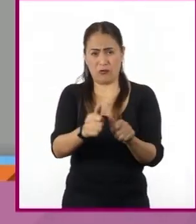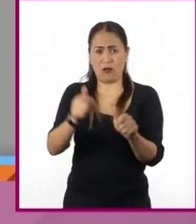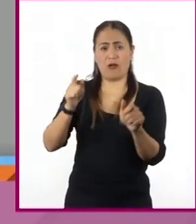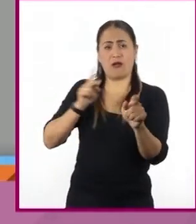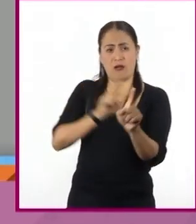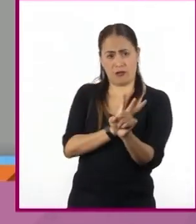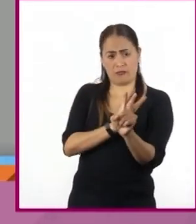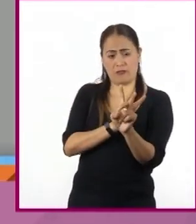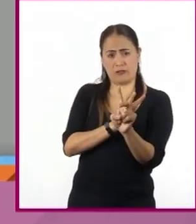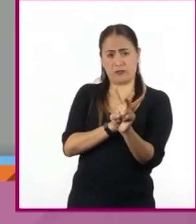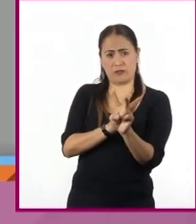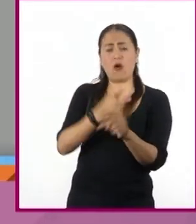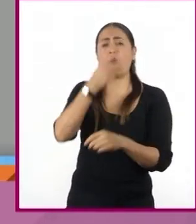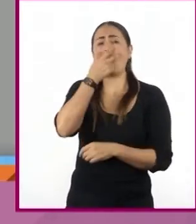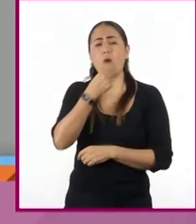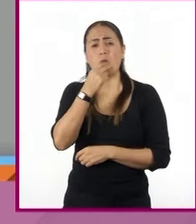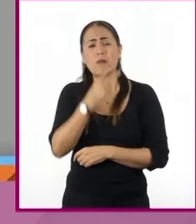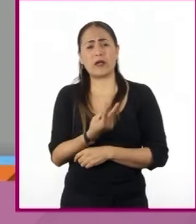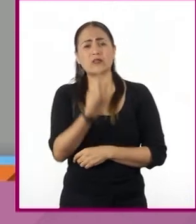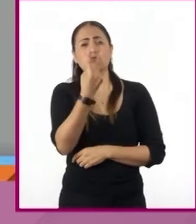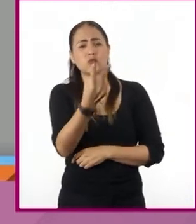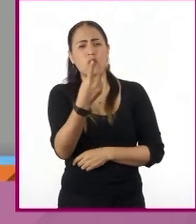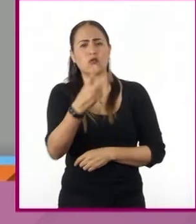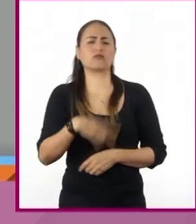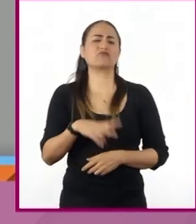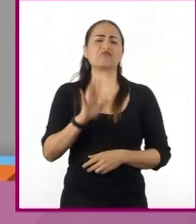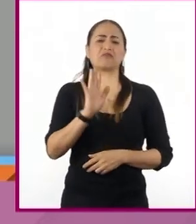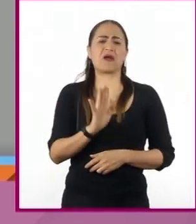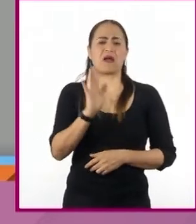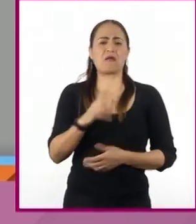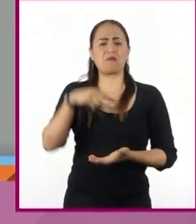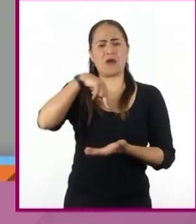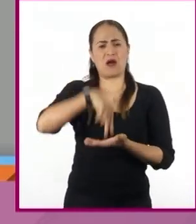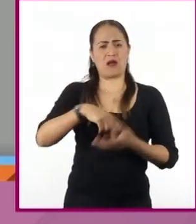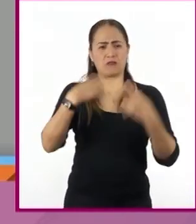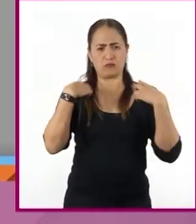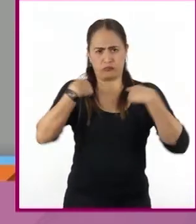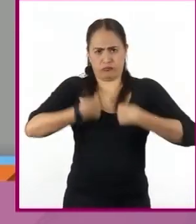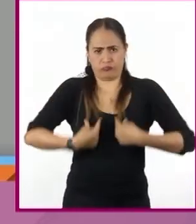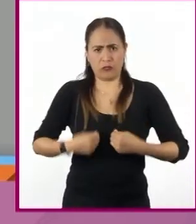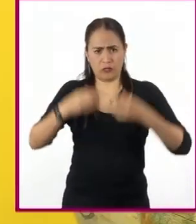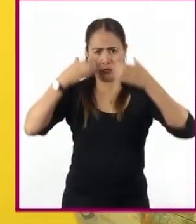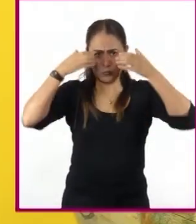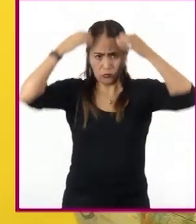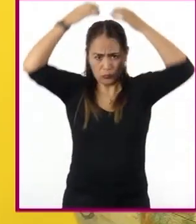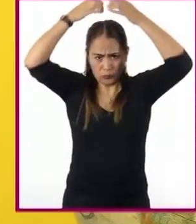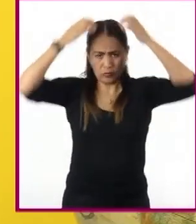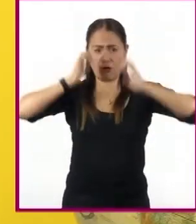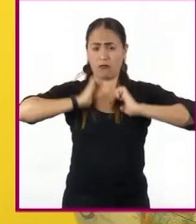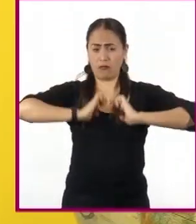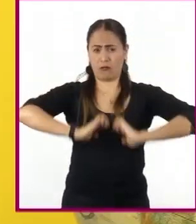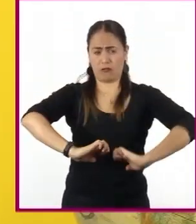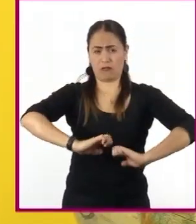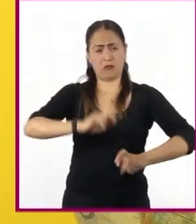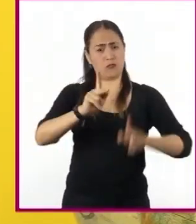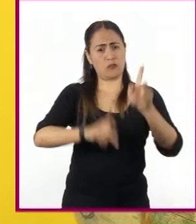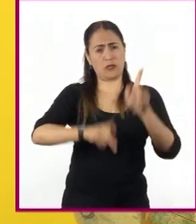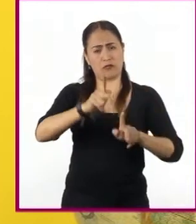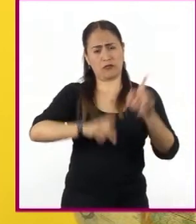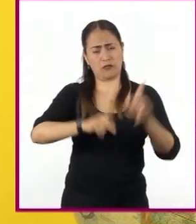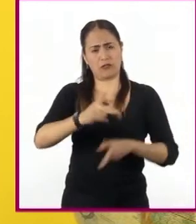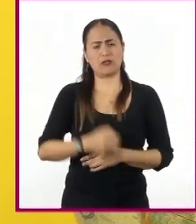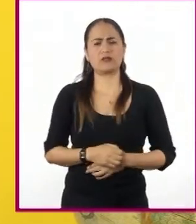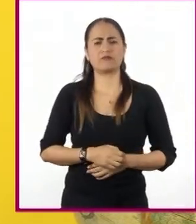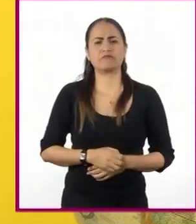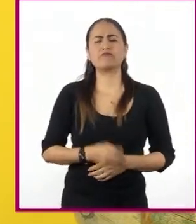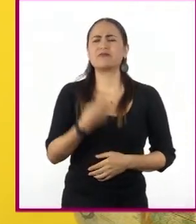dos hombres que parecen estar conversando, vestidos con trajes y sombreros elegantes. Esta noticia nos habla acerca